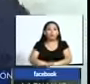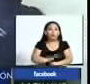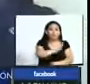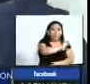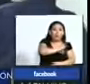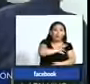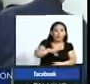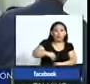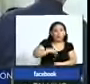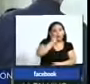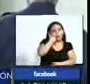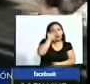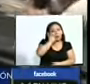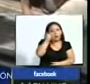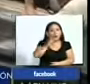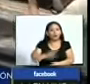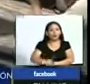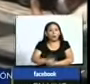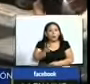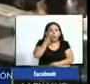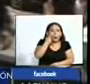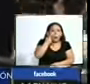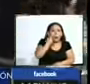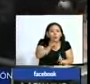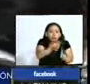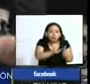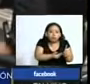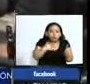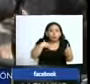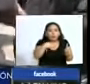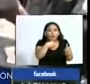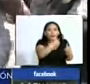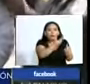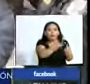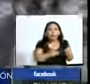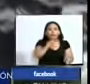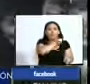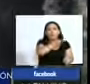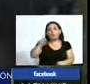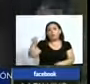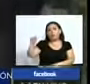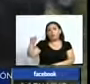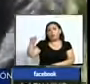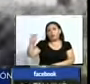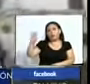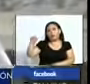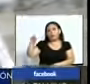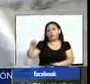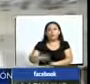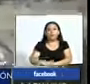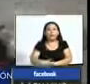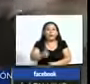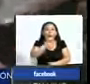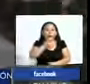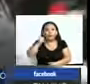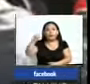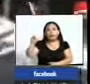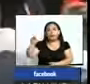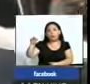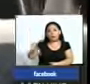familia continuará brindando los mayores cuidados para la recuperación de Esteban Montano. Con imágenes de Juan Castellanos,